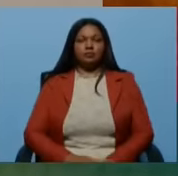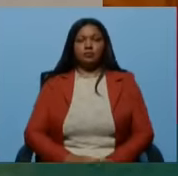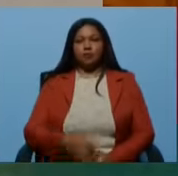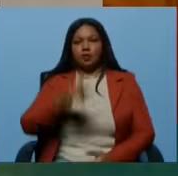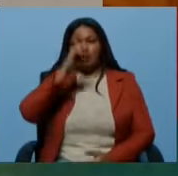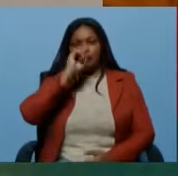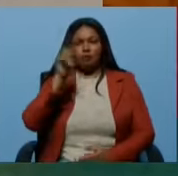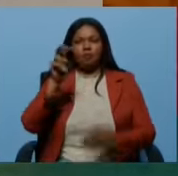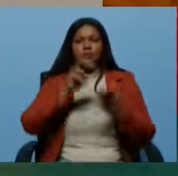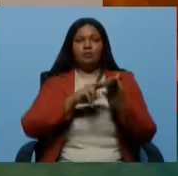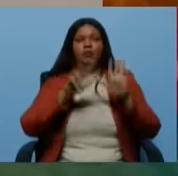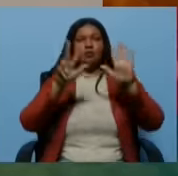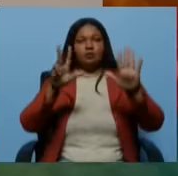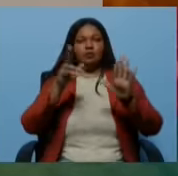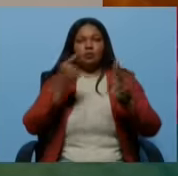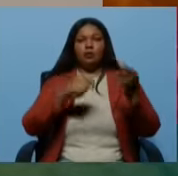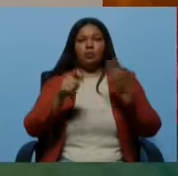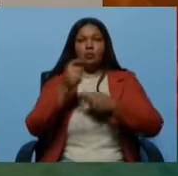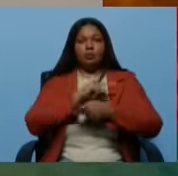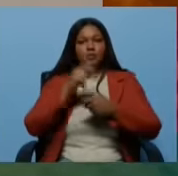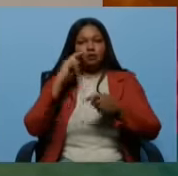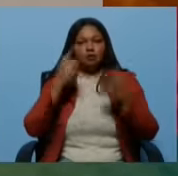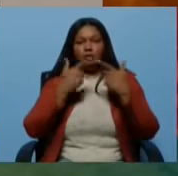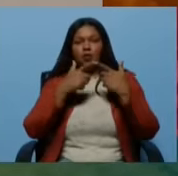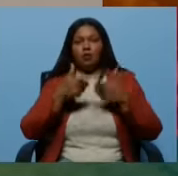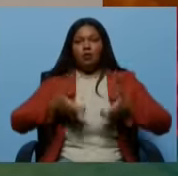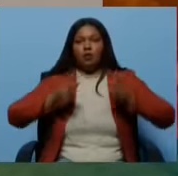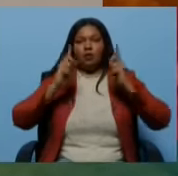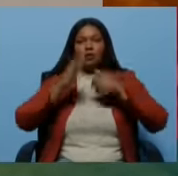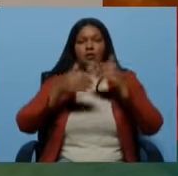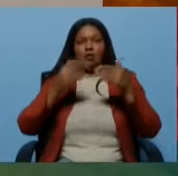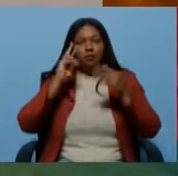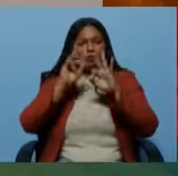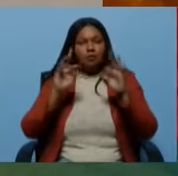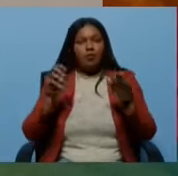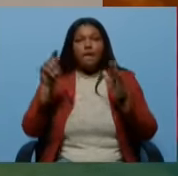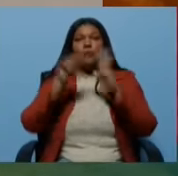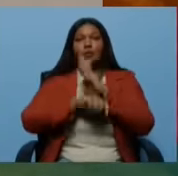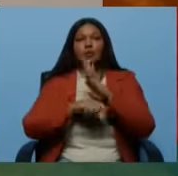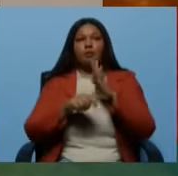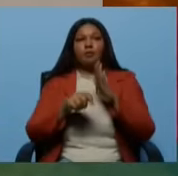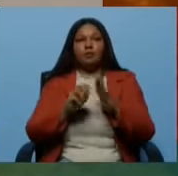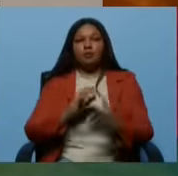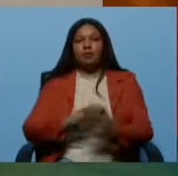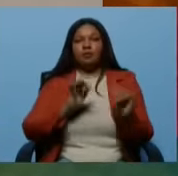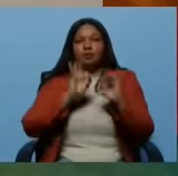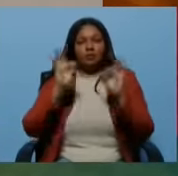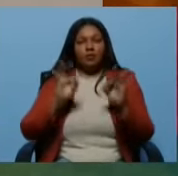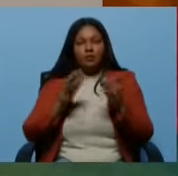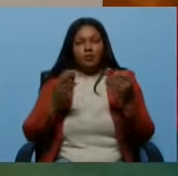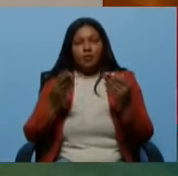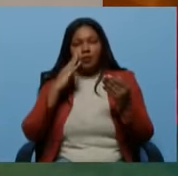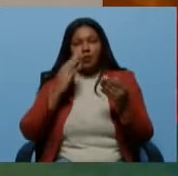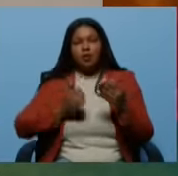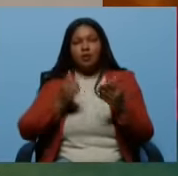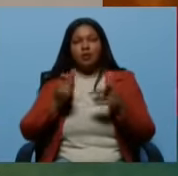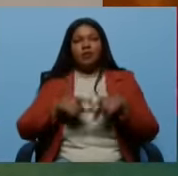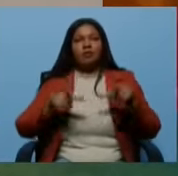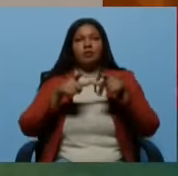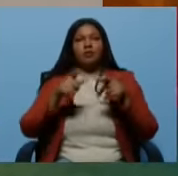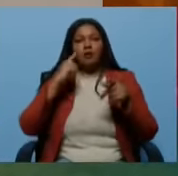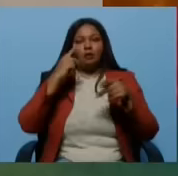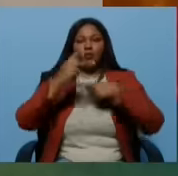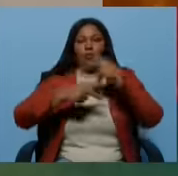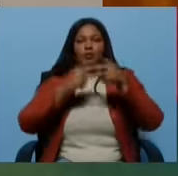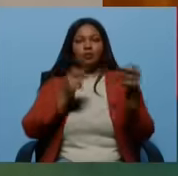2008 el Departamento de Comercio de Estados Unidos emitió una orden de denegación que prohíbe a Manhire participar en cualquier transacción que involucre cualquier